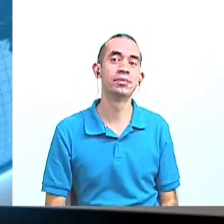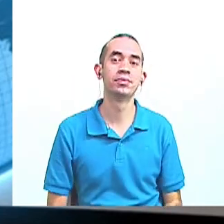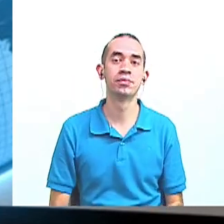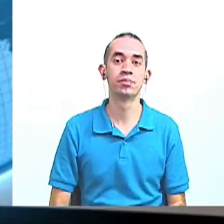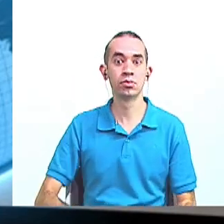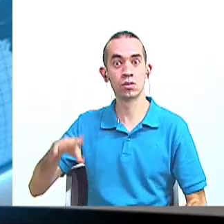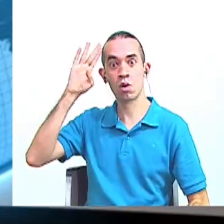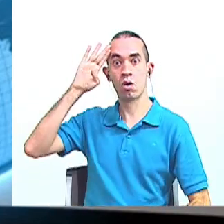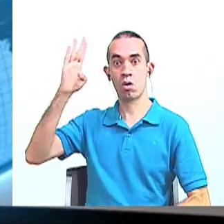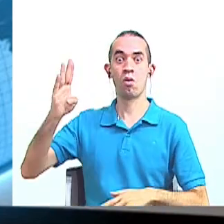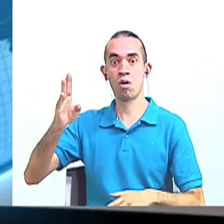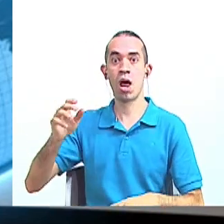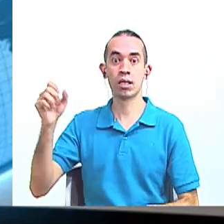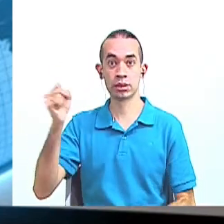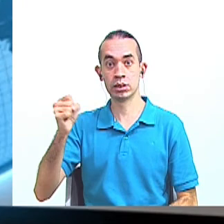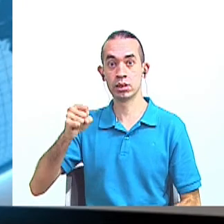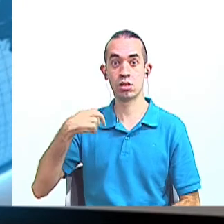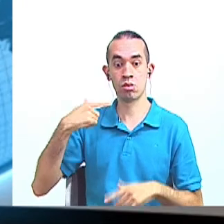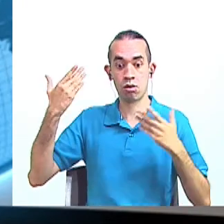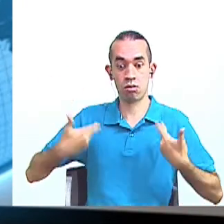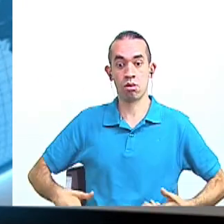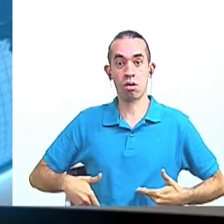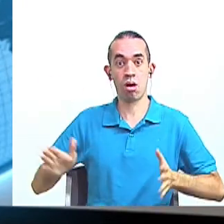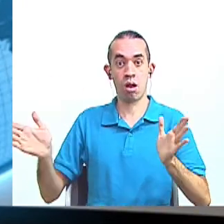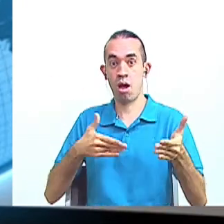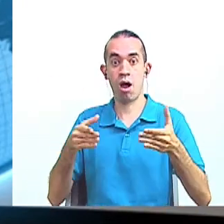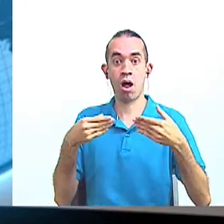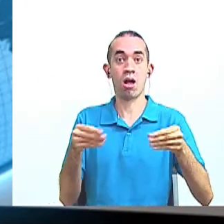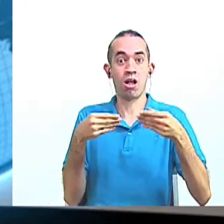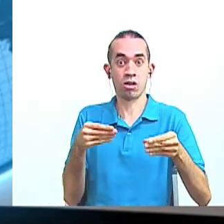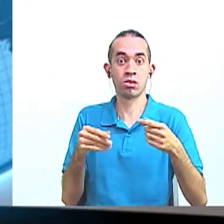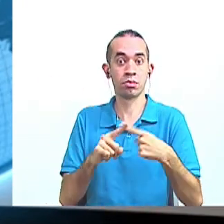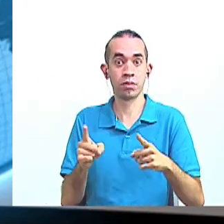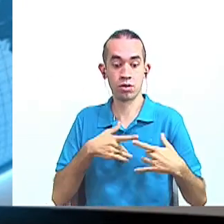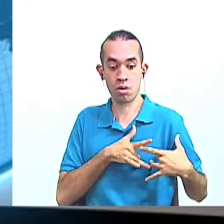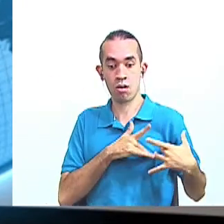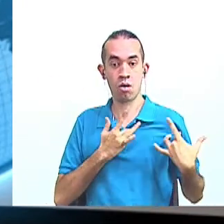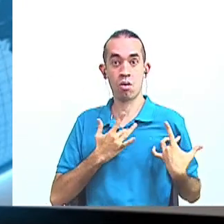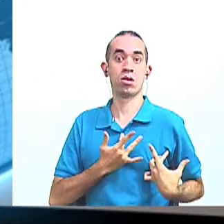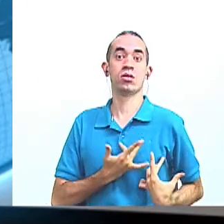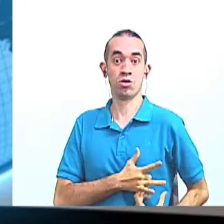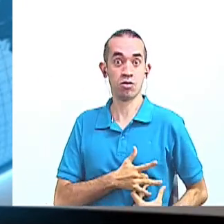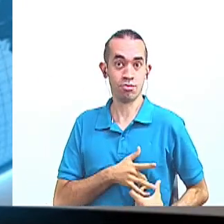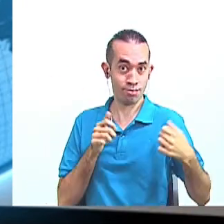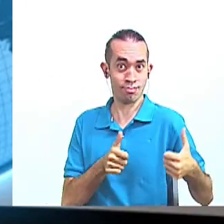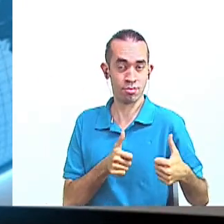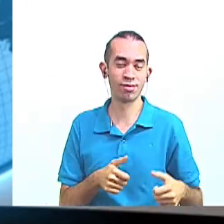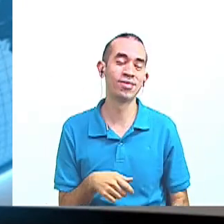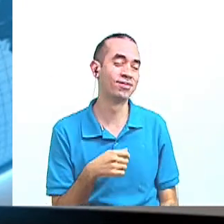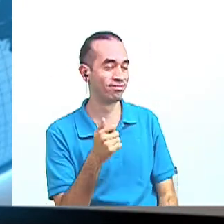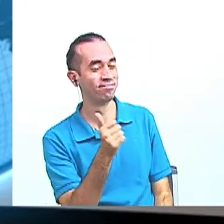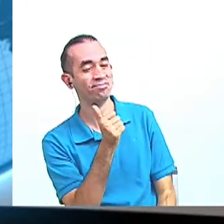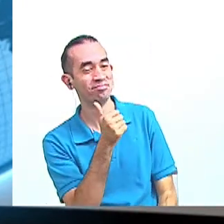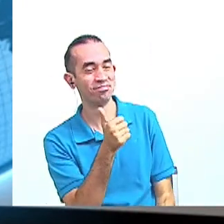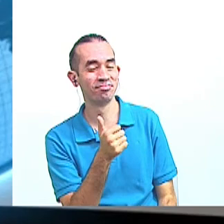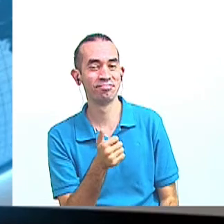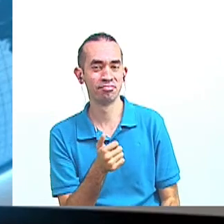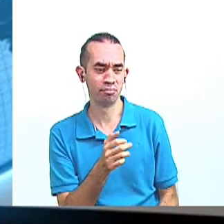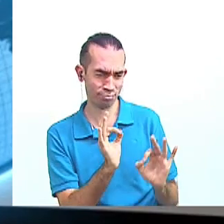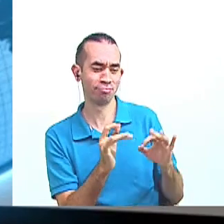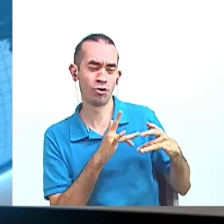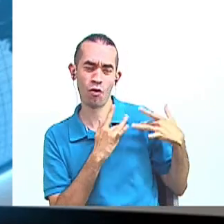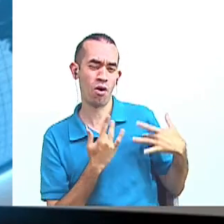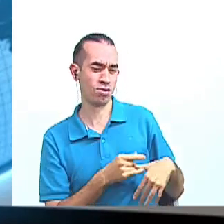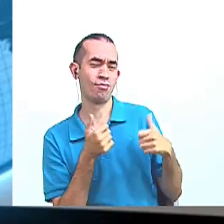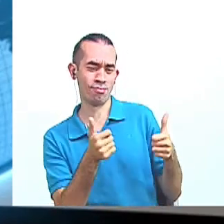Pablo, sí, soy de cartón, pero tengo un gran corazón. Sí, nadie niega que tenés un